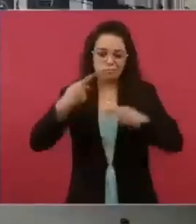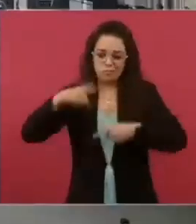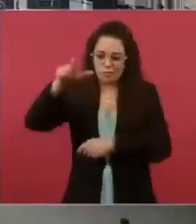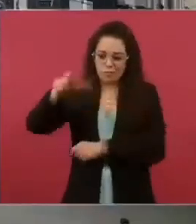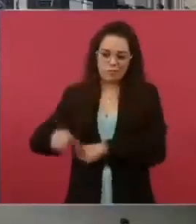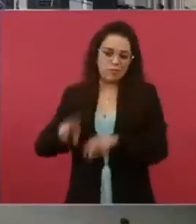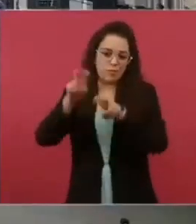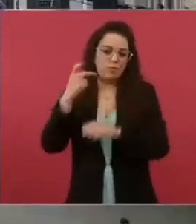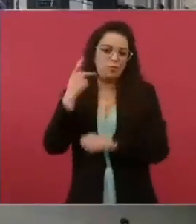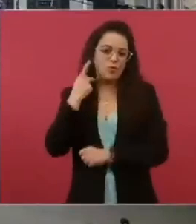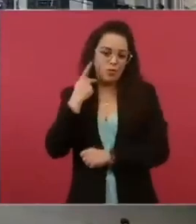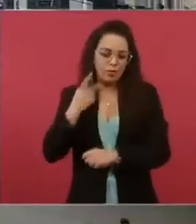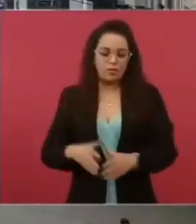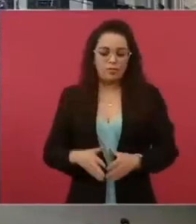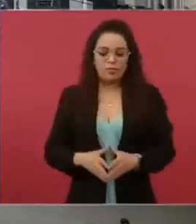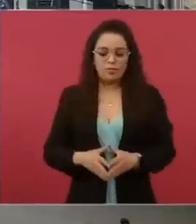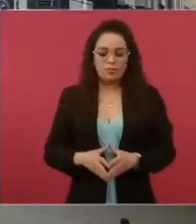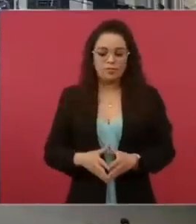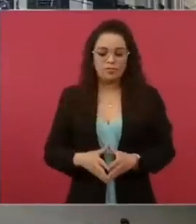insistiendo aquí para que... Sí.